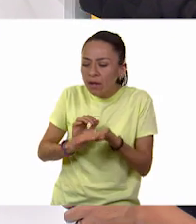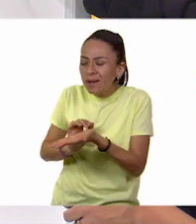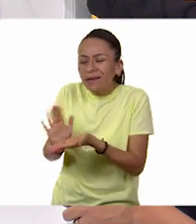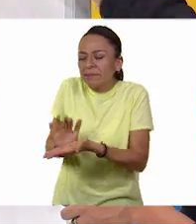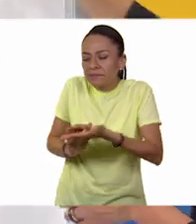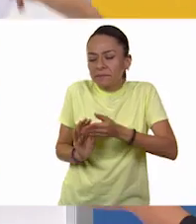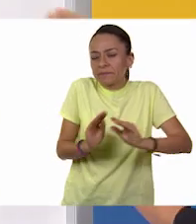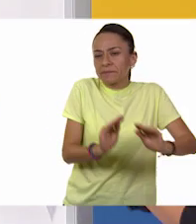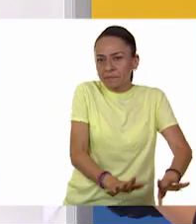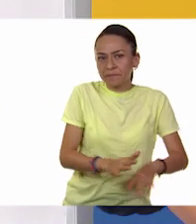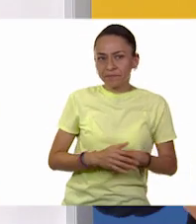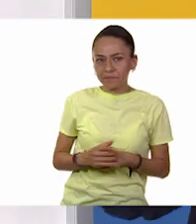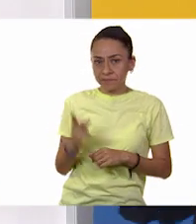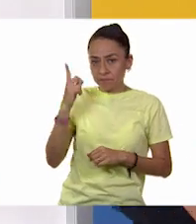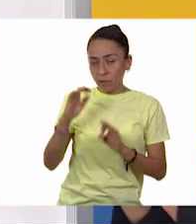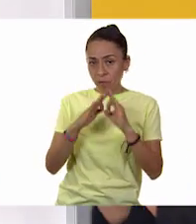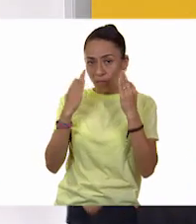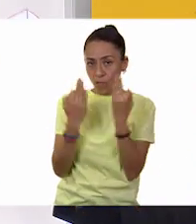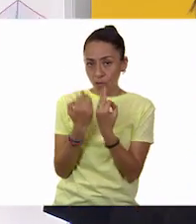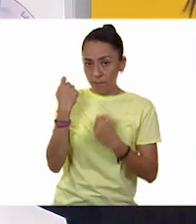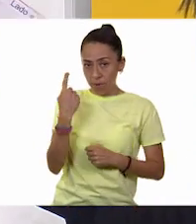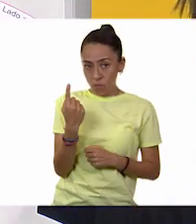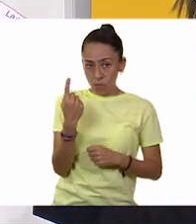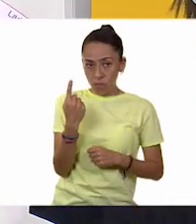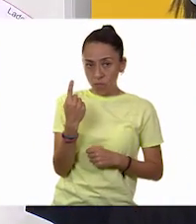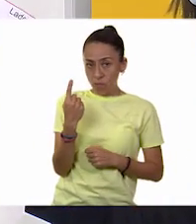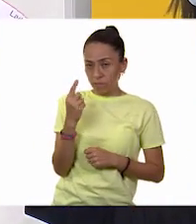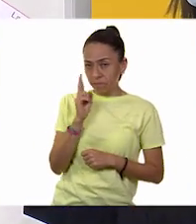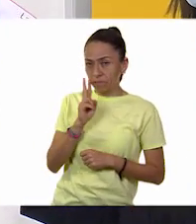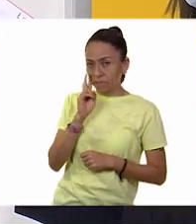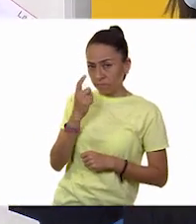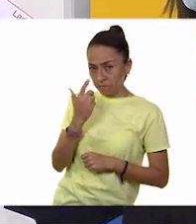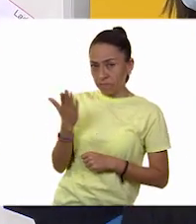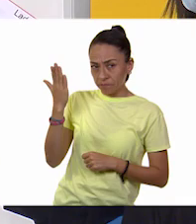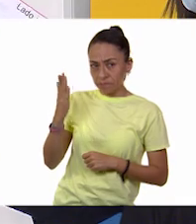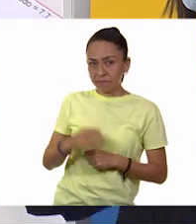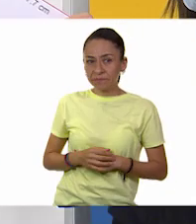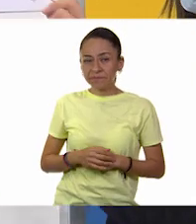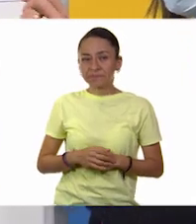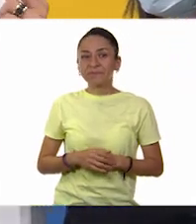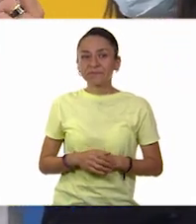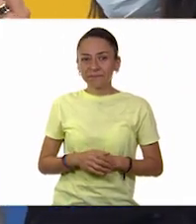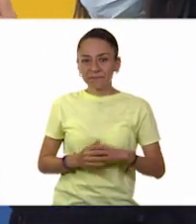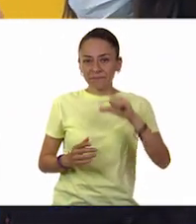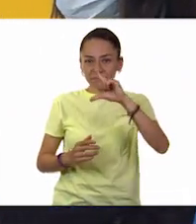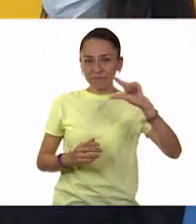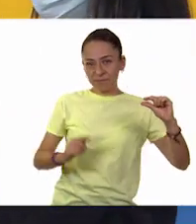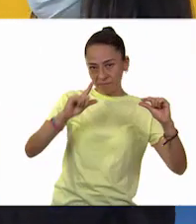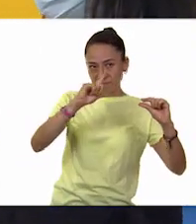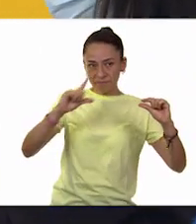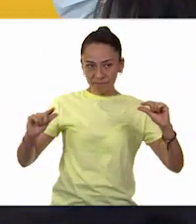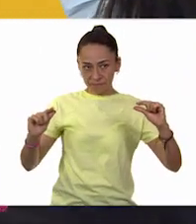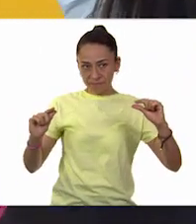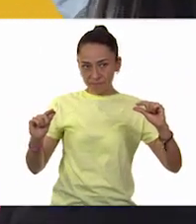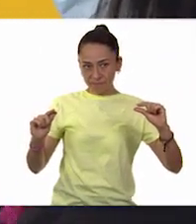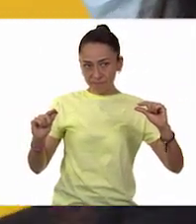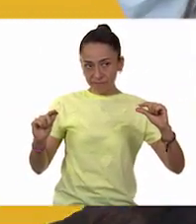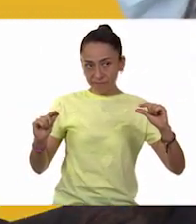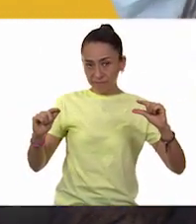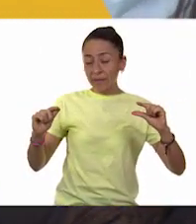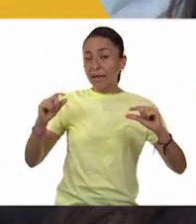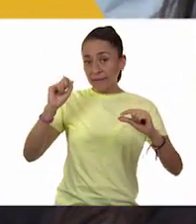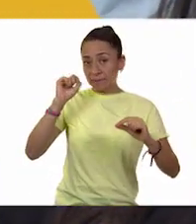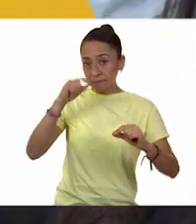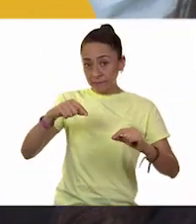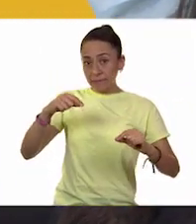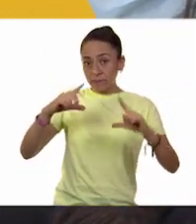la figura 1 vemos, por ejemplo, que los dos triángulos, o sea, este que está aquí, es